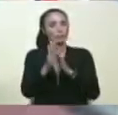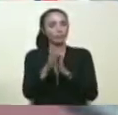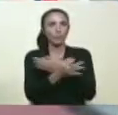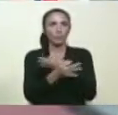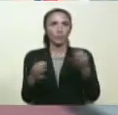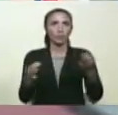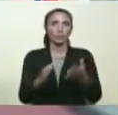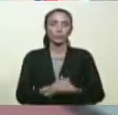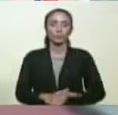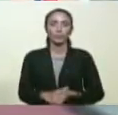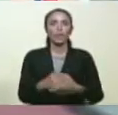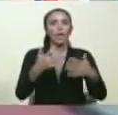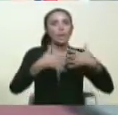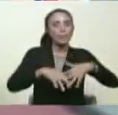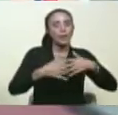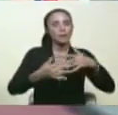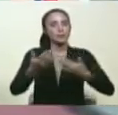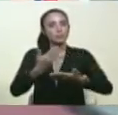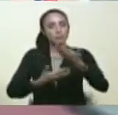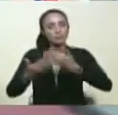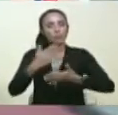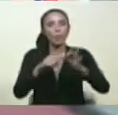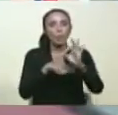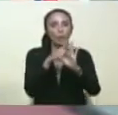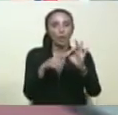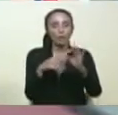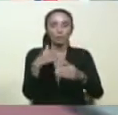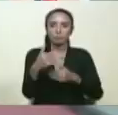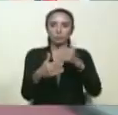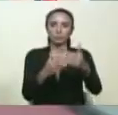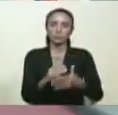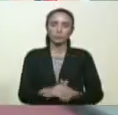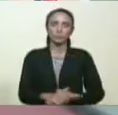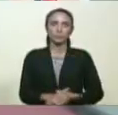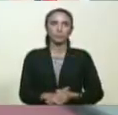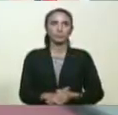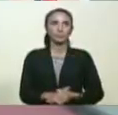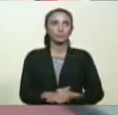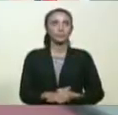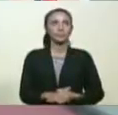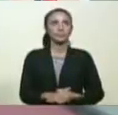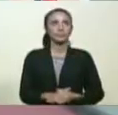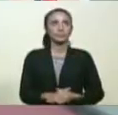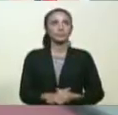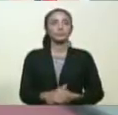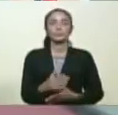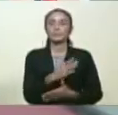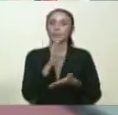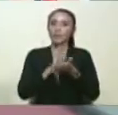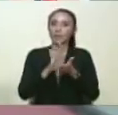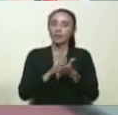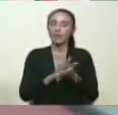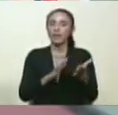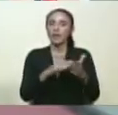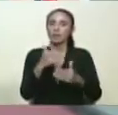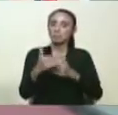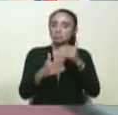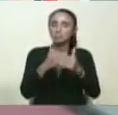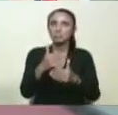lo comercial, en lo monetario. Construir bases de una nueva economía sana,